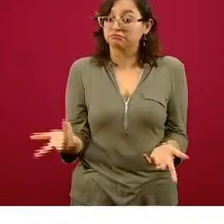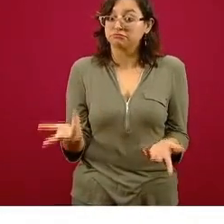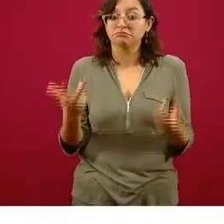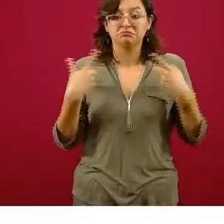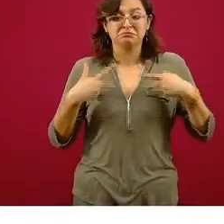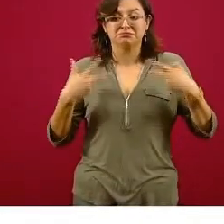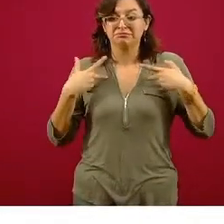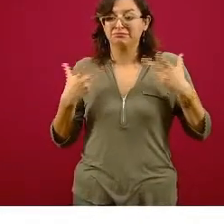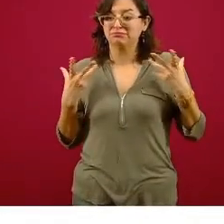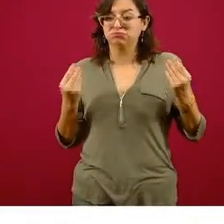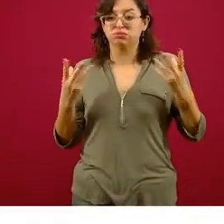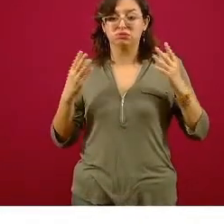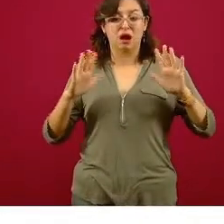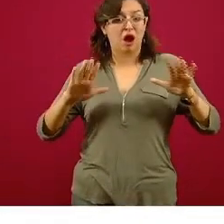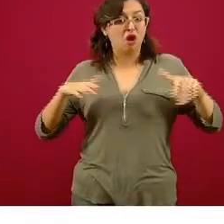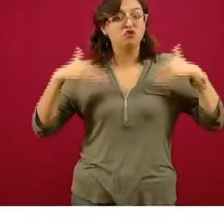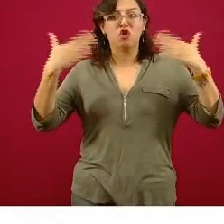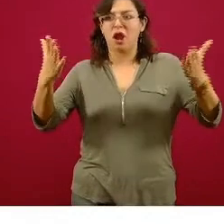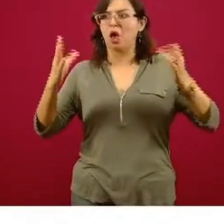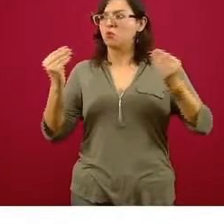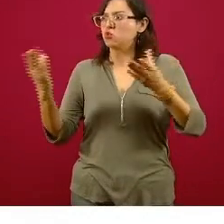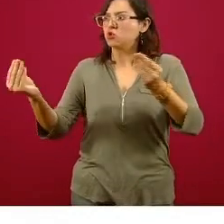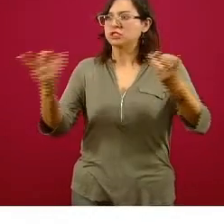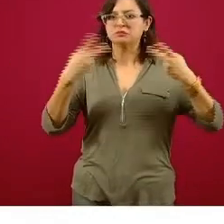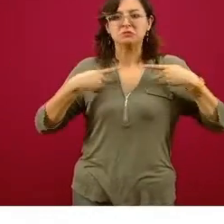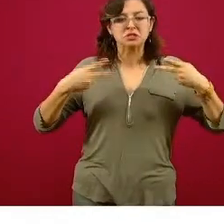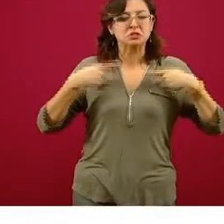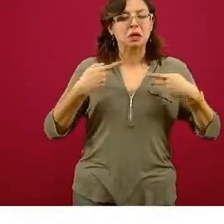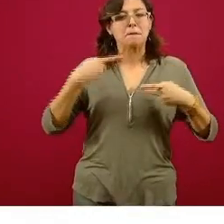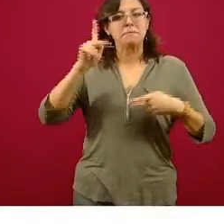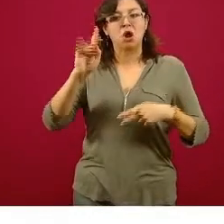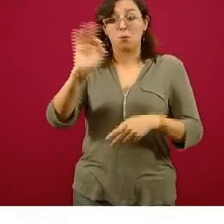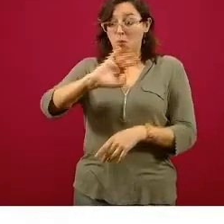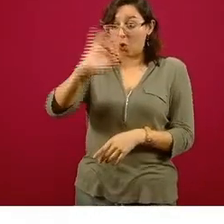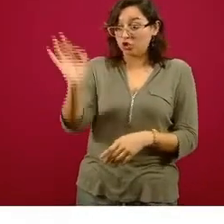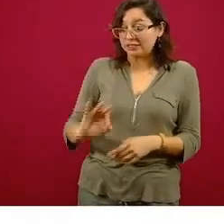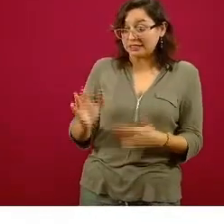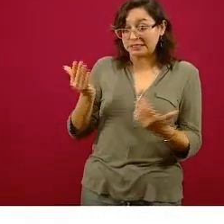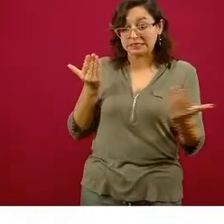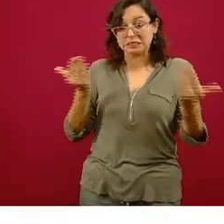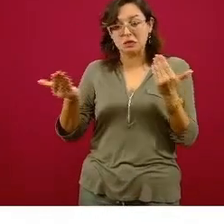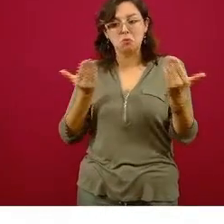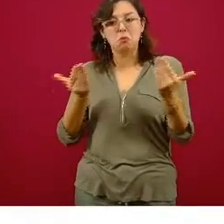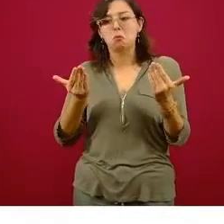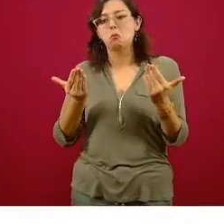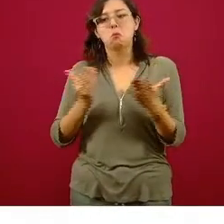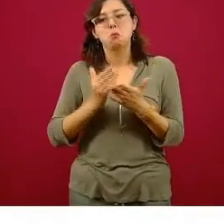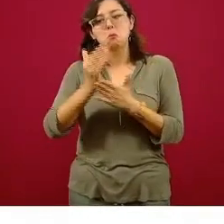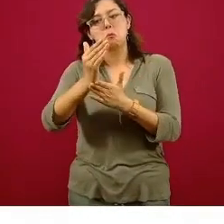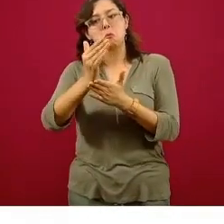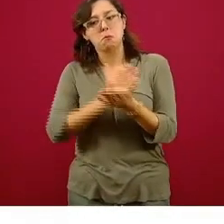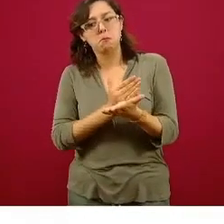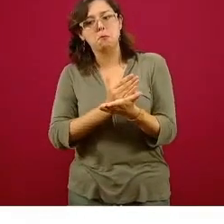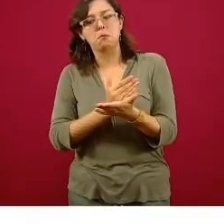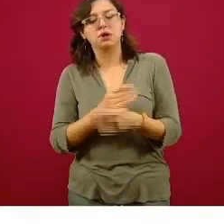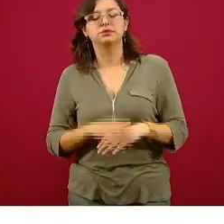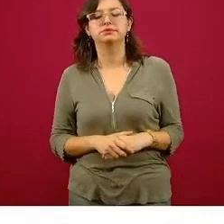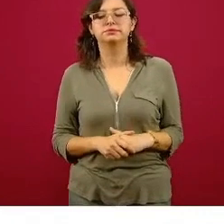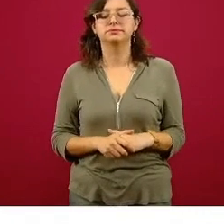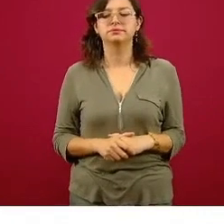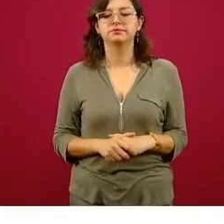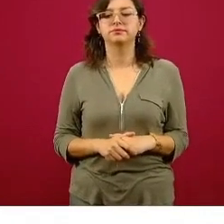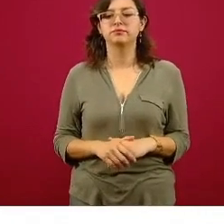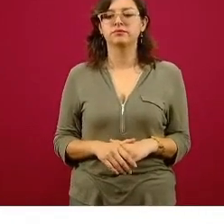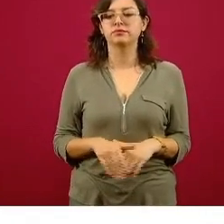personas en la calle, pero en proporción es relativamente poco. El